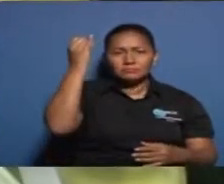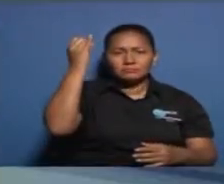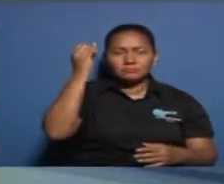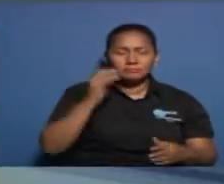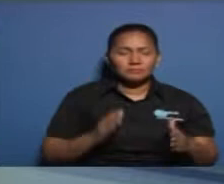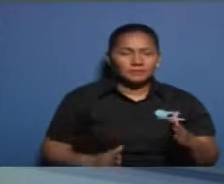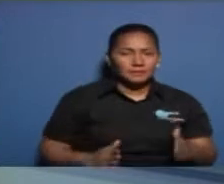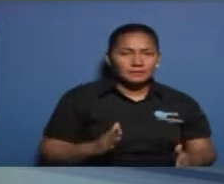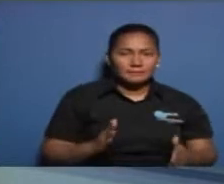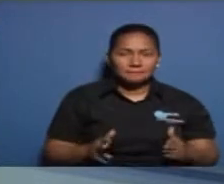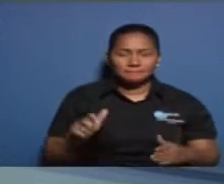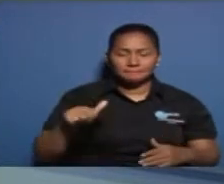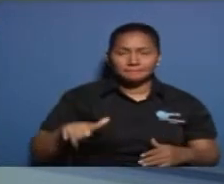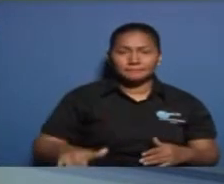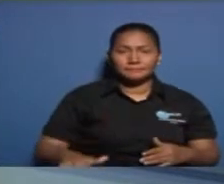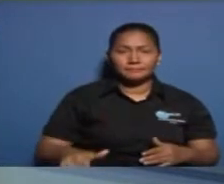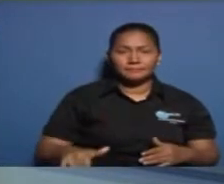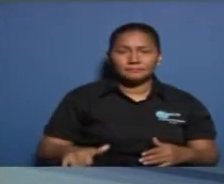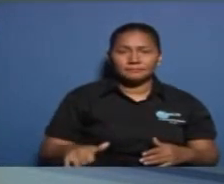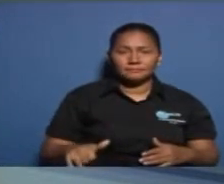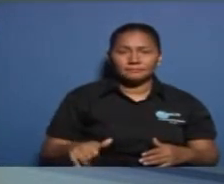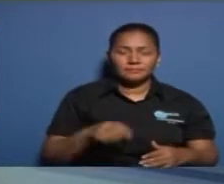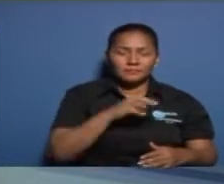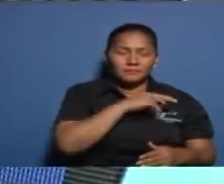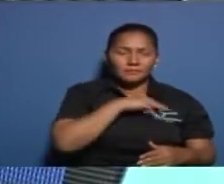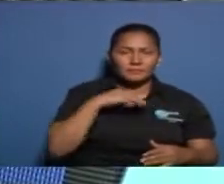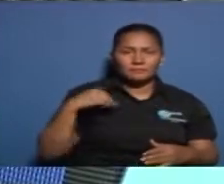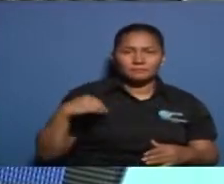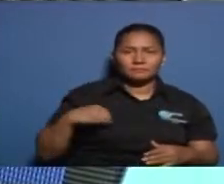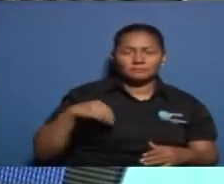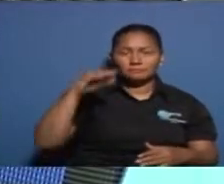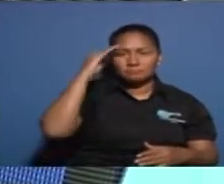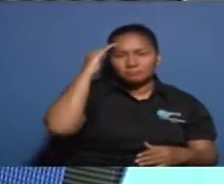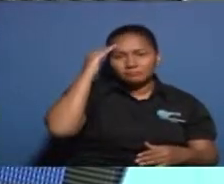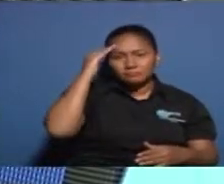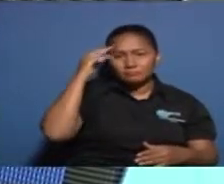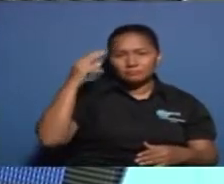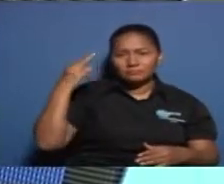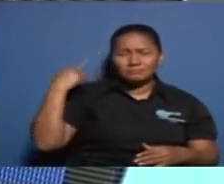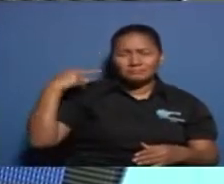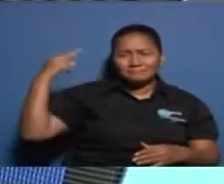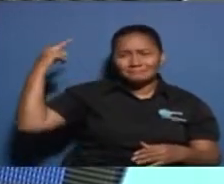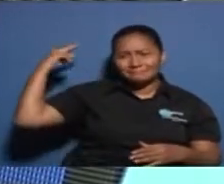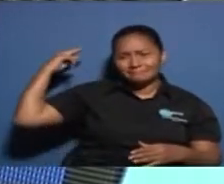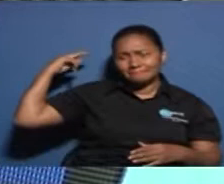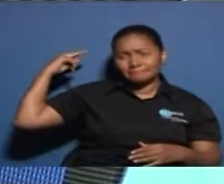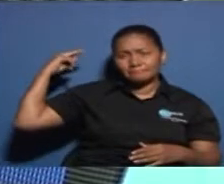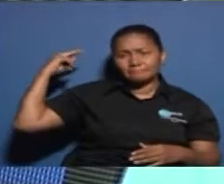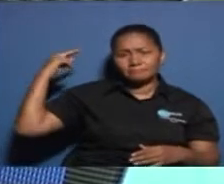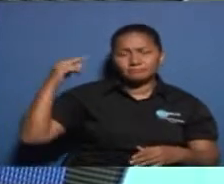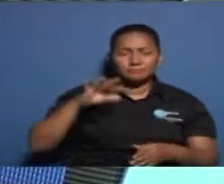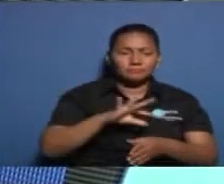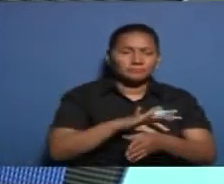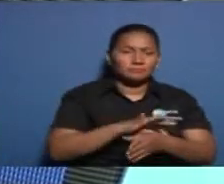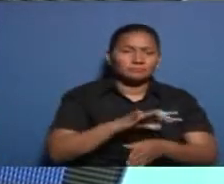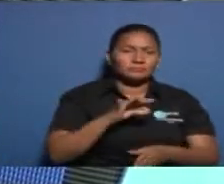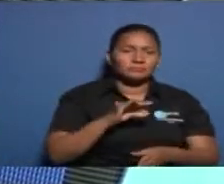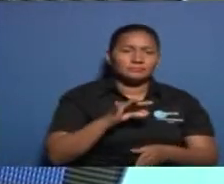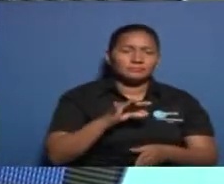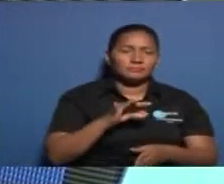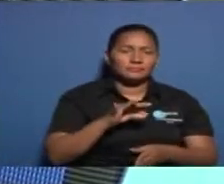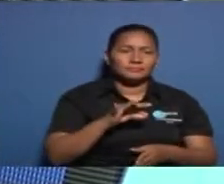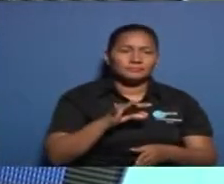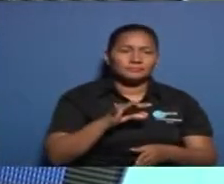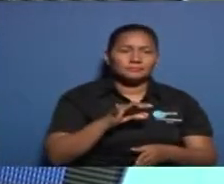nuestras mentes todavía están en la prehistoria de la humanidad es ese es el drama de panamá exactamente que estamos